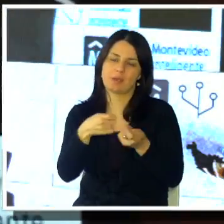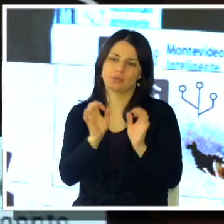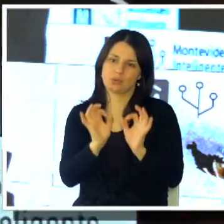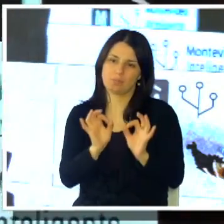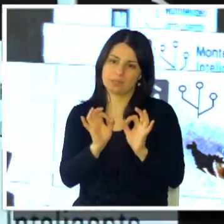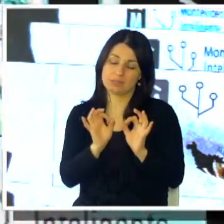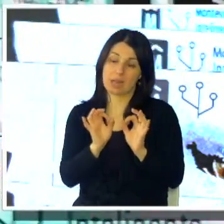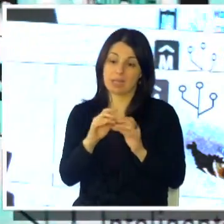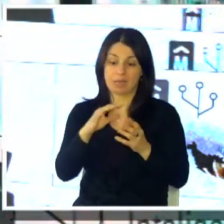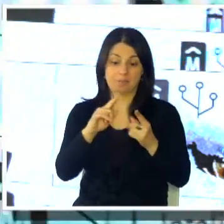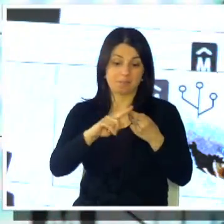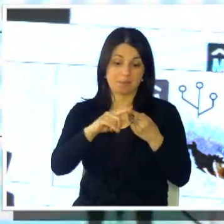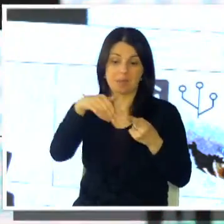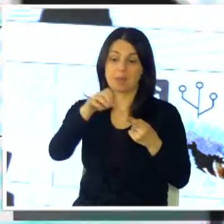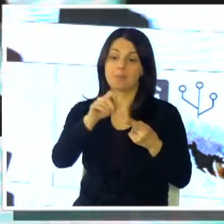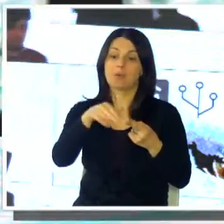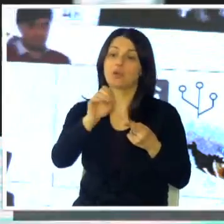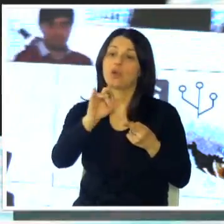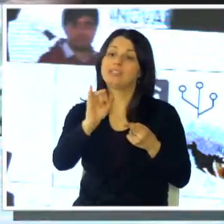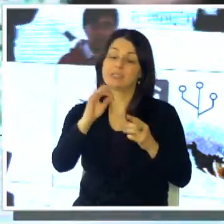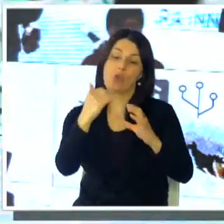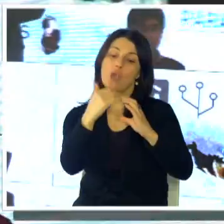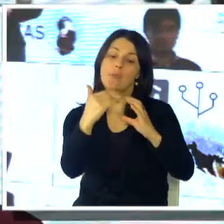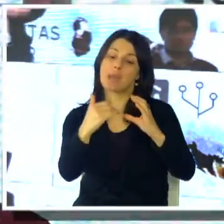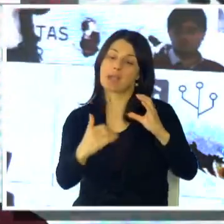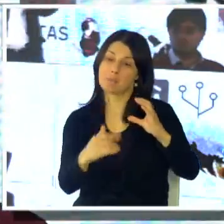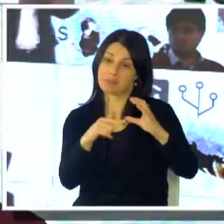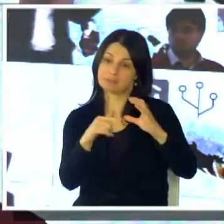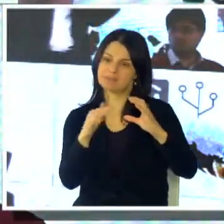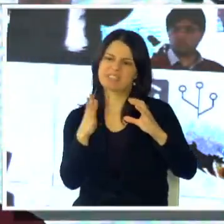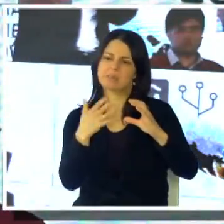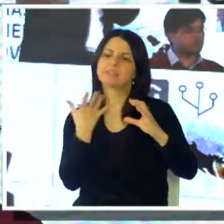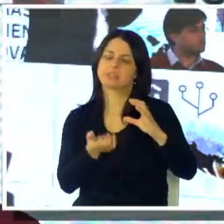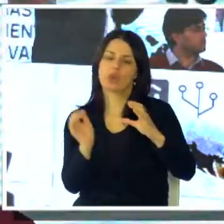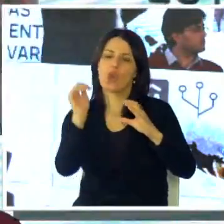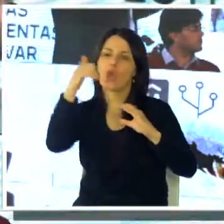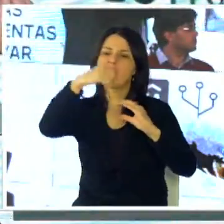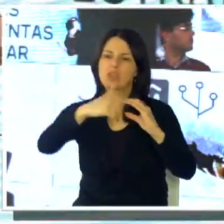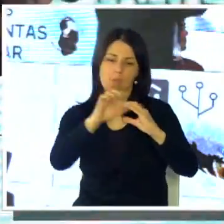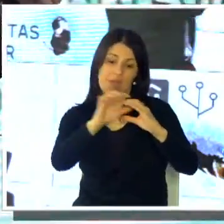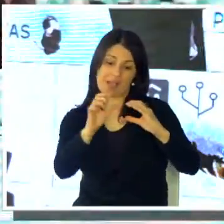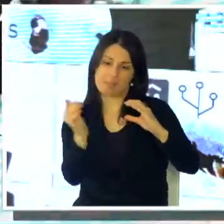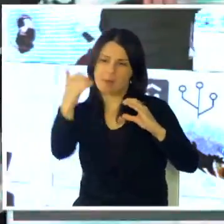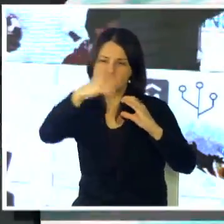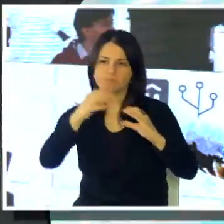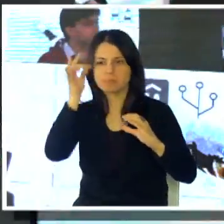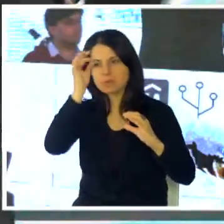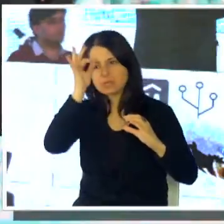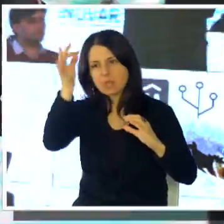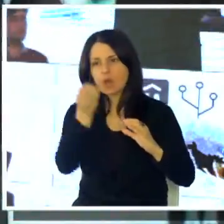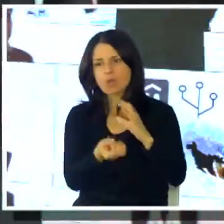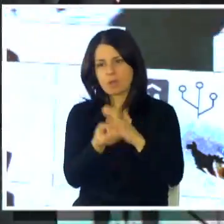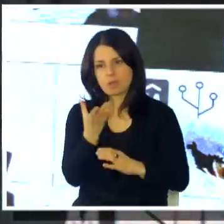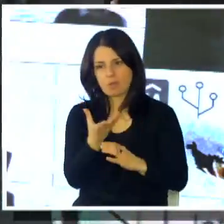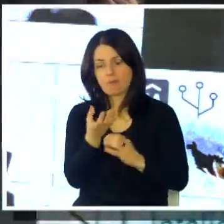En la arquitectura monolítica en capas, ¿qué pasa si queremos incorporar en alguna de las capas alguna tecnología nueva?